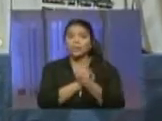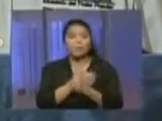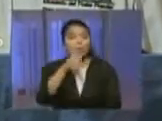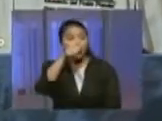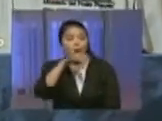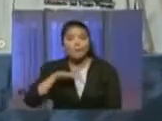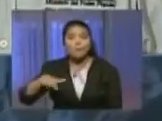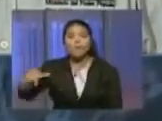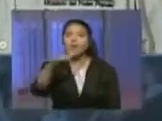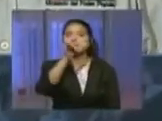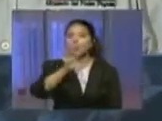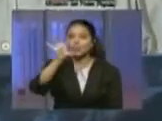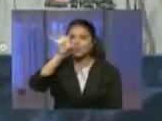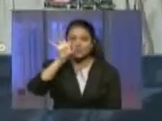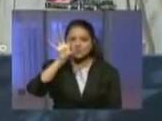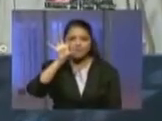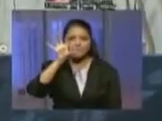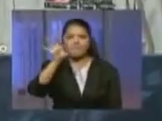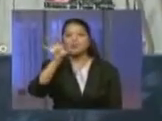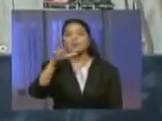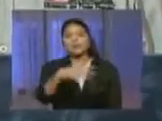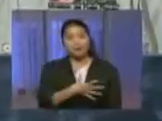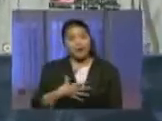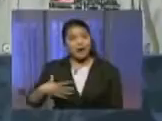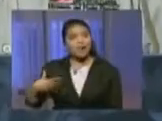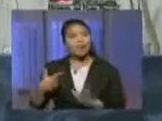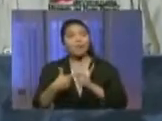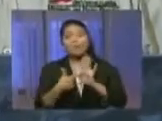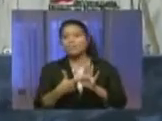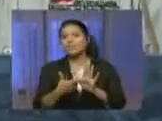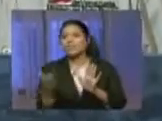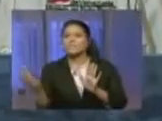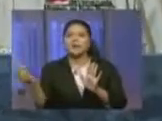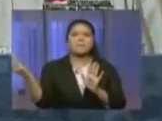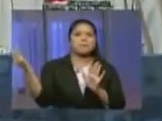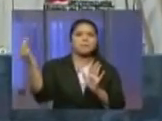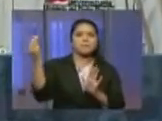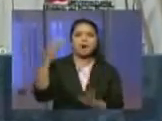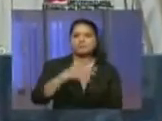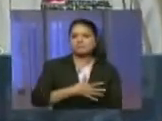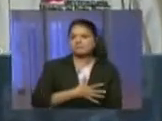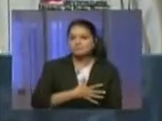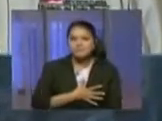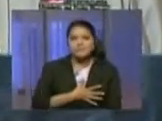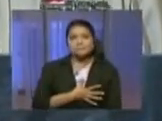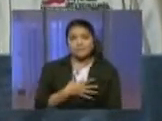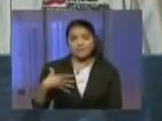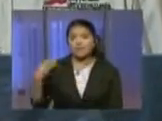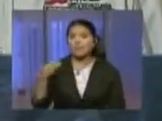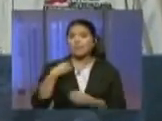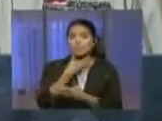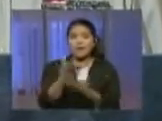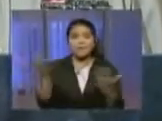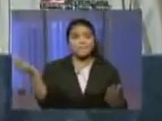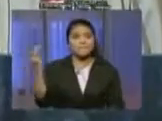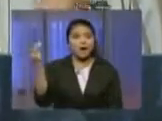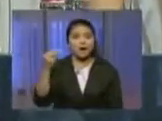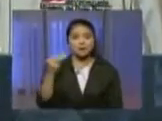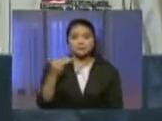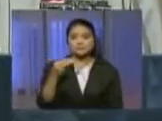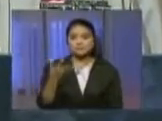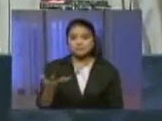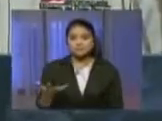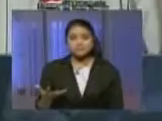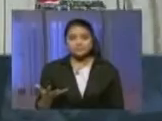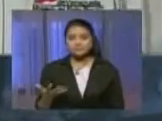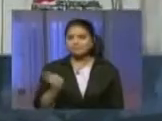por nuestra nuestra Patria y queremos dar mucho más allá de lo que de lo que alguien